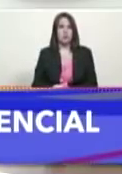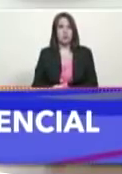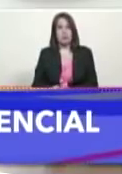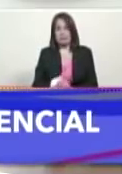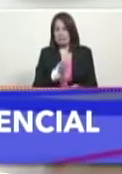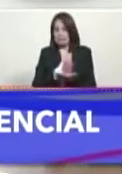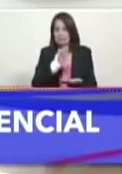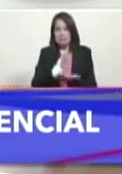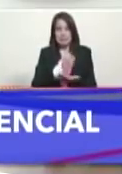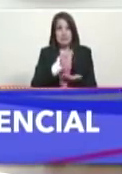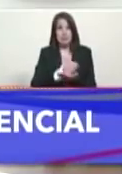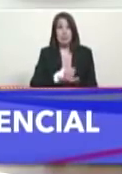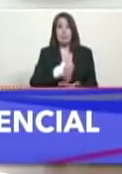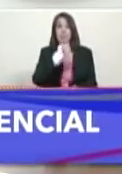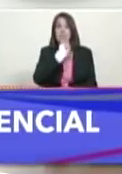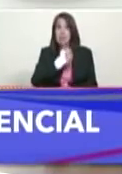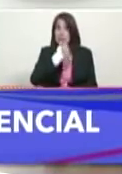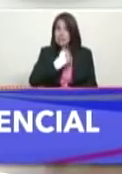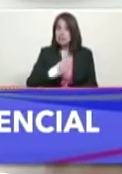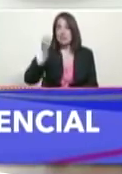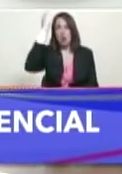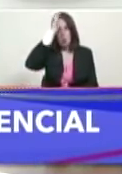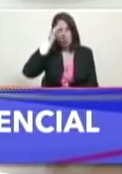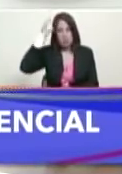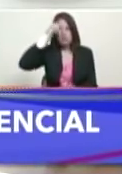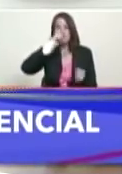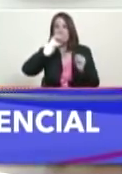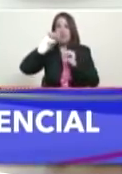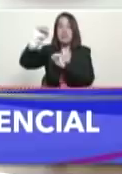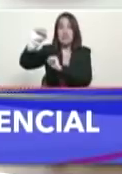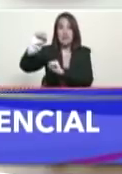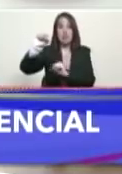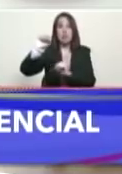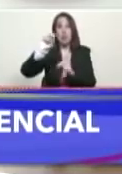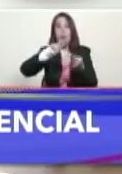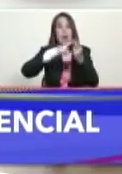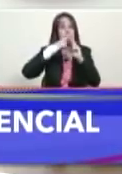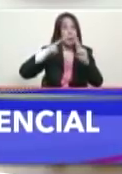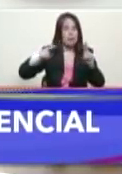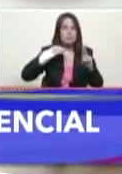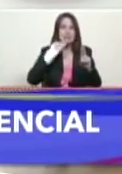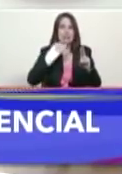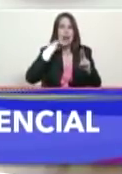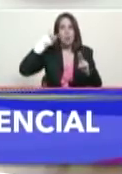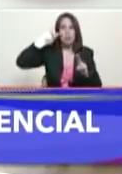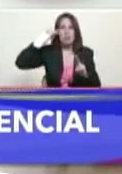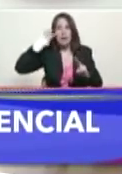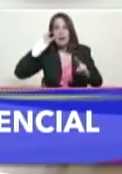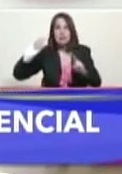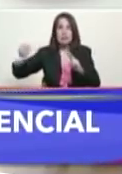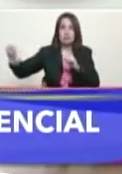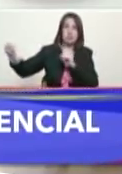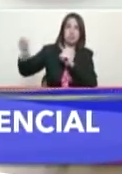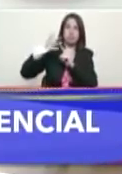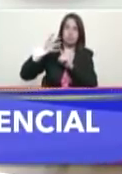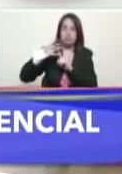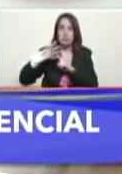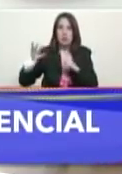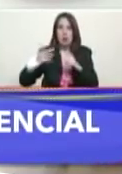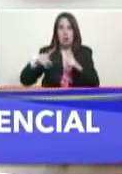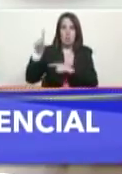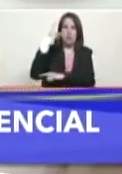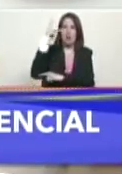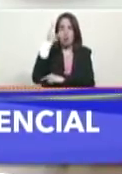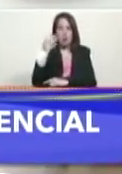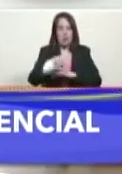Preparados, con paciencia, con conciencia, defendiendo la paz por si nos dan un ataque en una parroquia, en un municipio, en